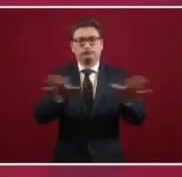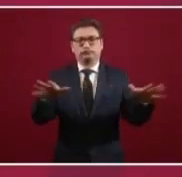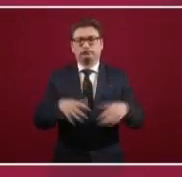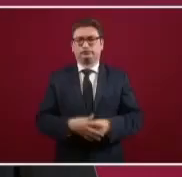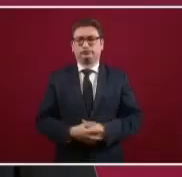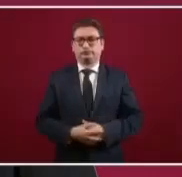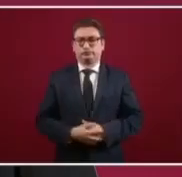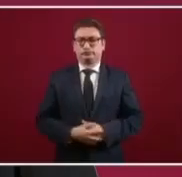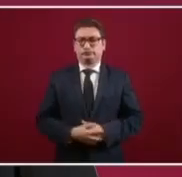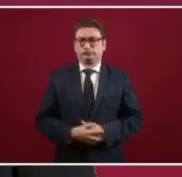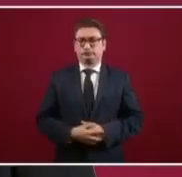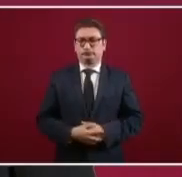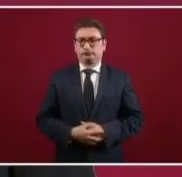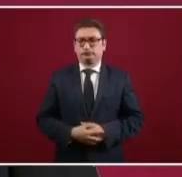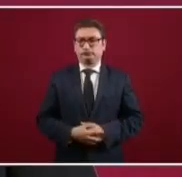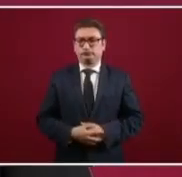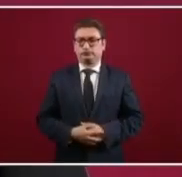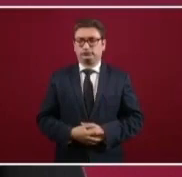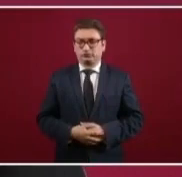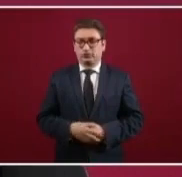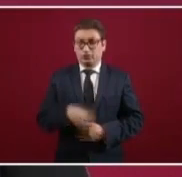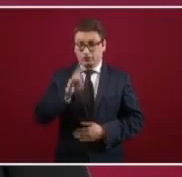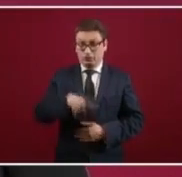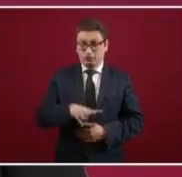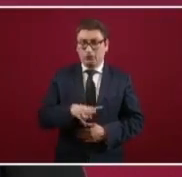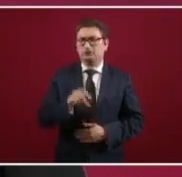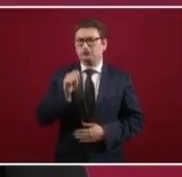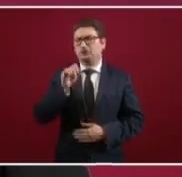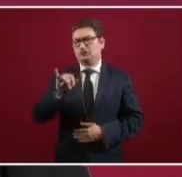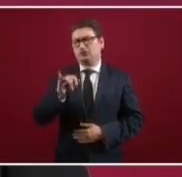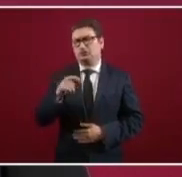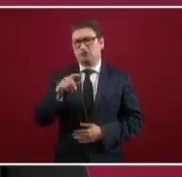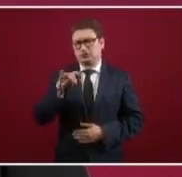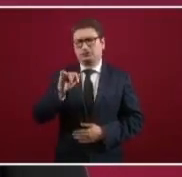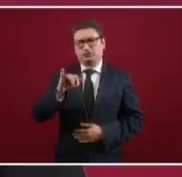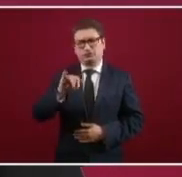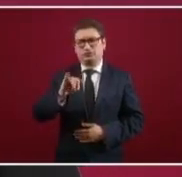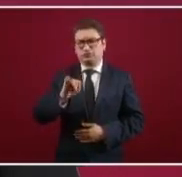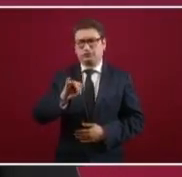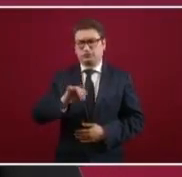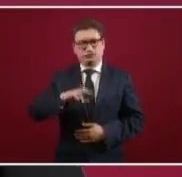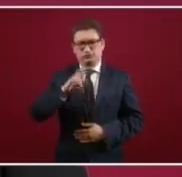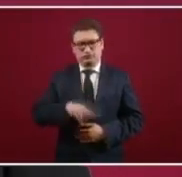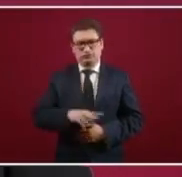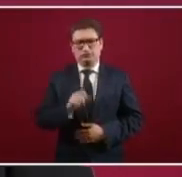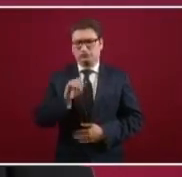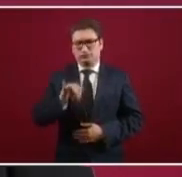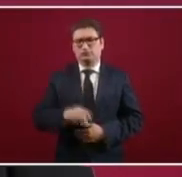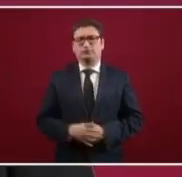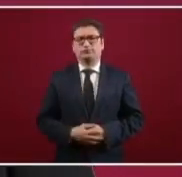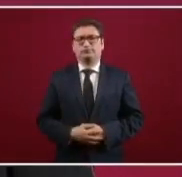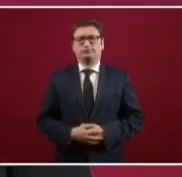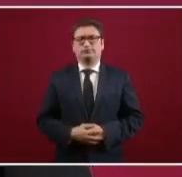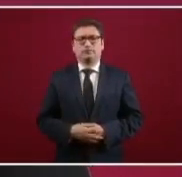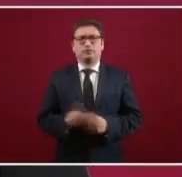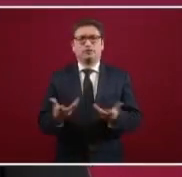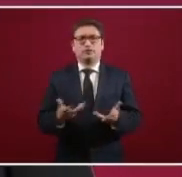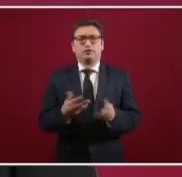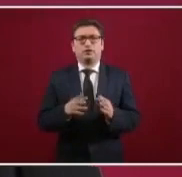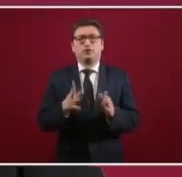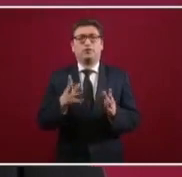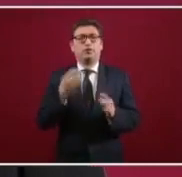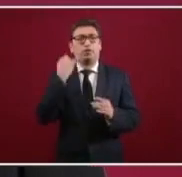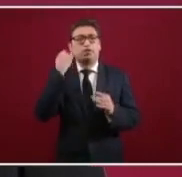lo ve genuino en la vejez y no de sus puntos y si auténtico o sea no